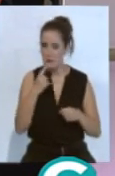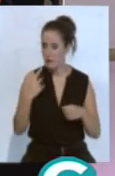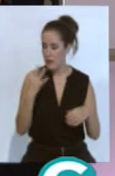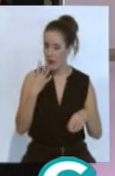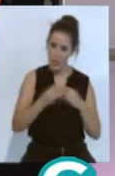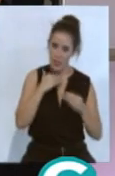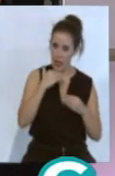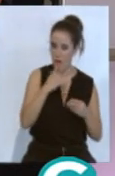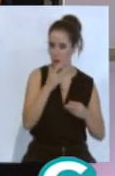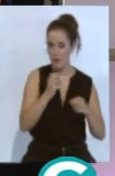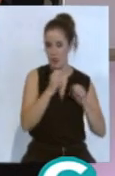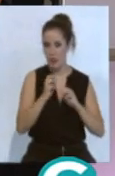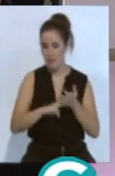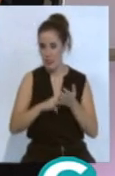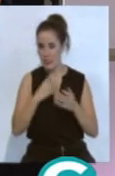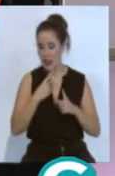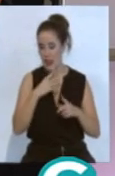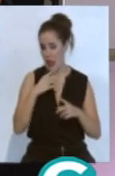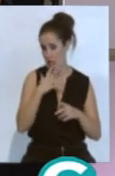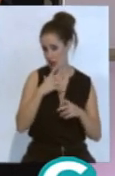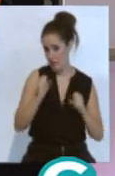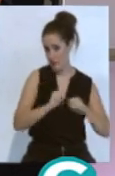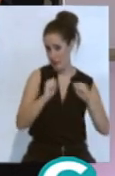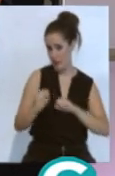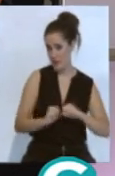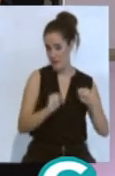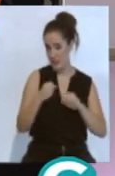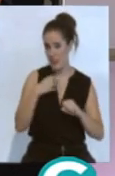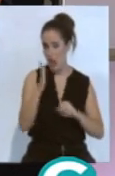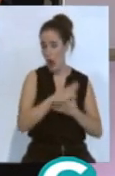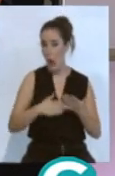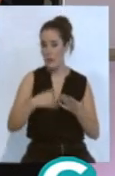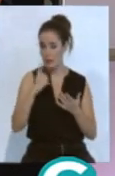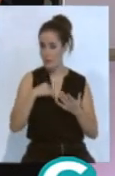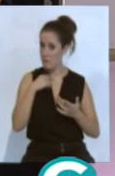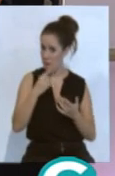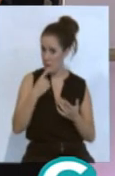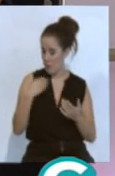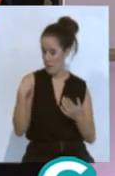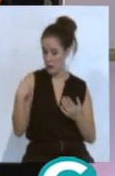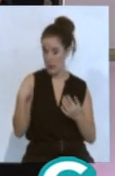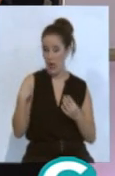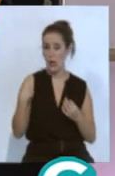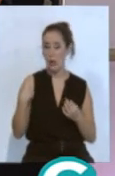algo porque hay que defender las coplas de nuestro canto. Y el otro día, en otra entrevista, me preguntaron que si